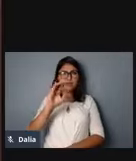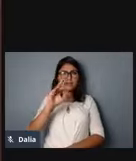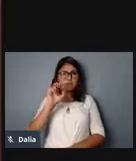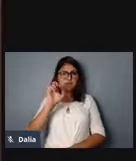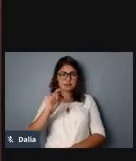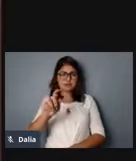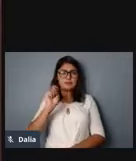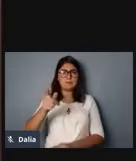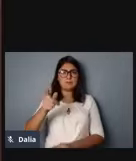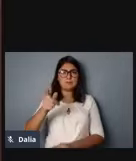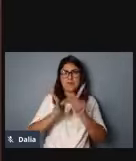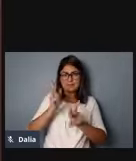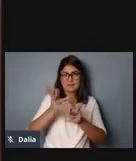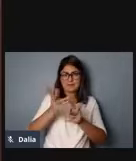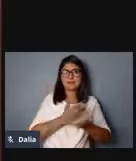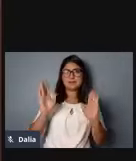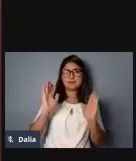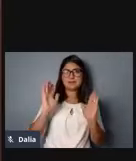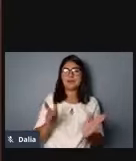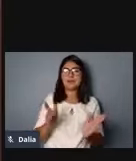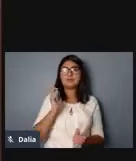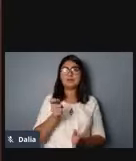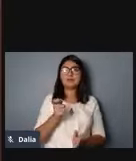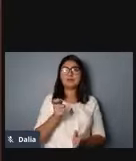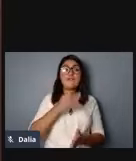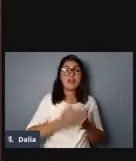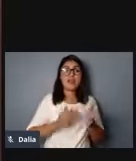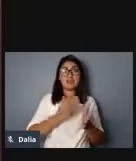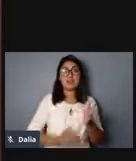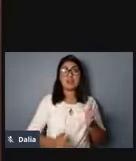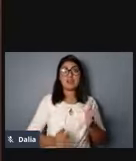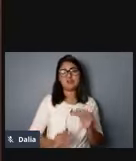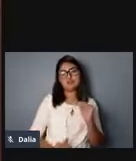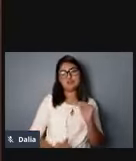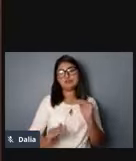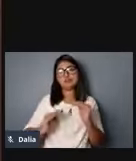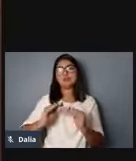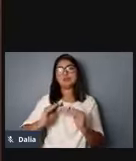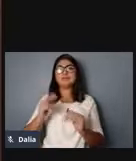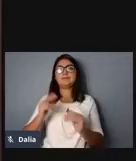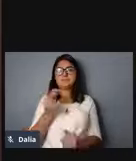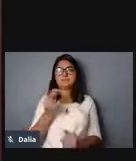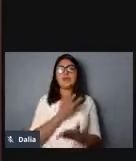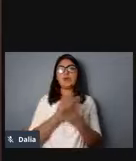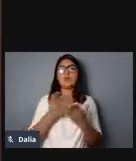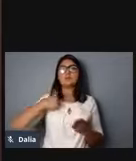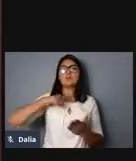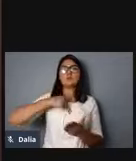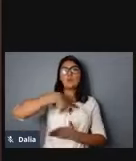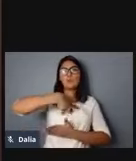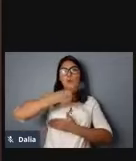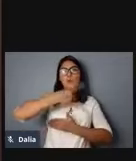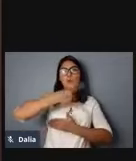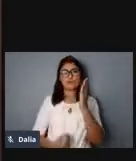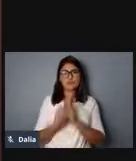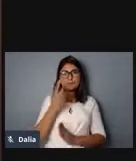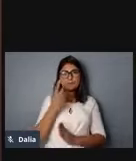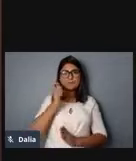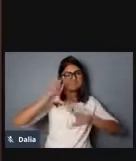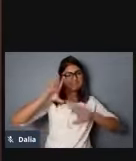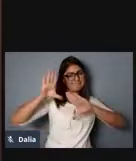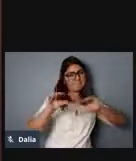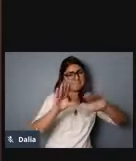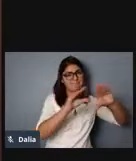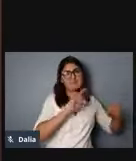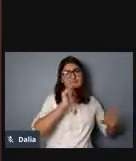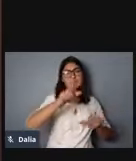nos sumemos a este proyecto, de contribuir con la enseñanza en lengua de señas mexicana a otras y otros niños